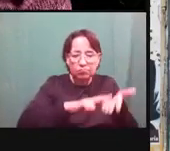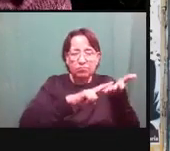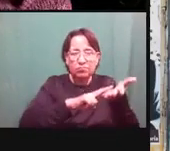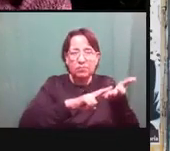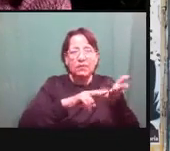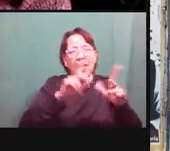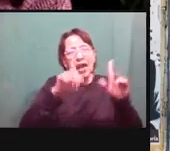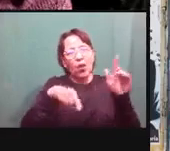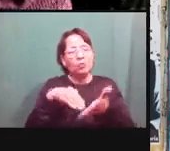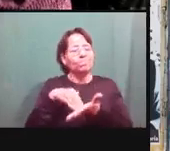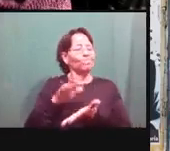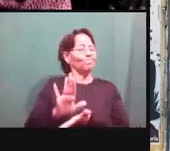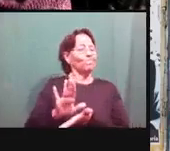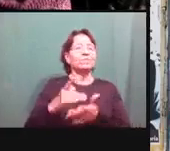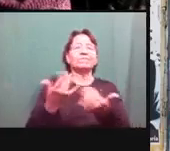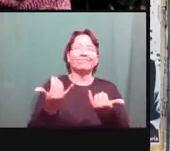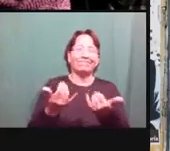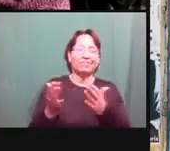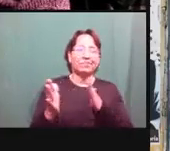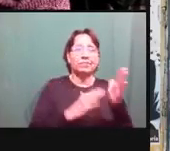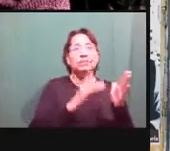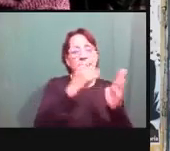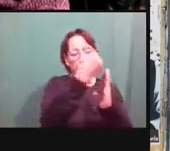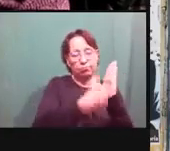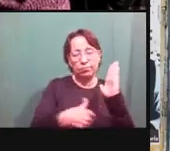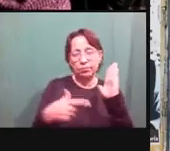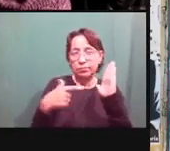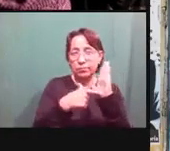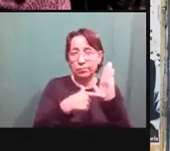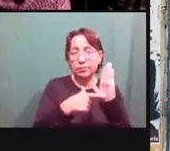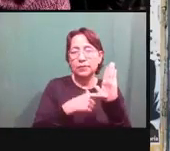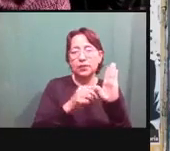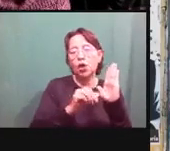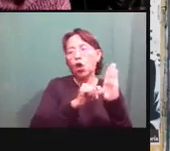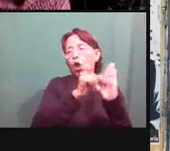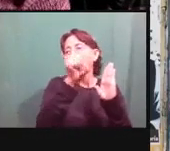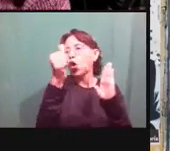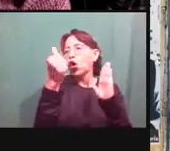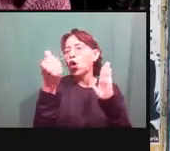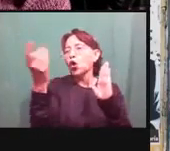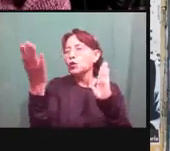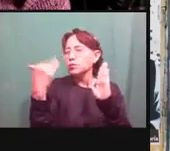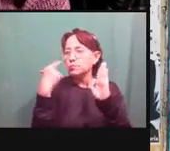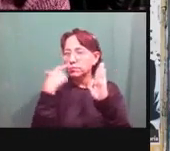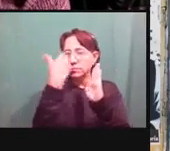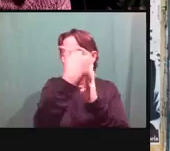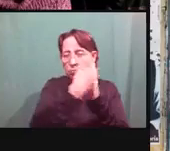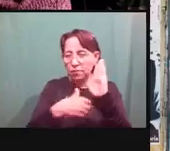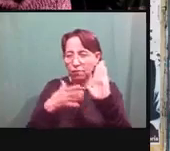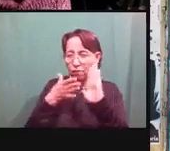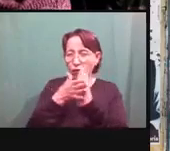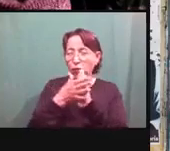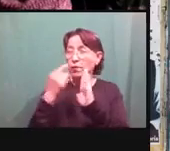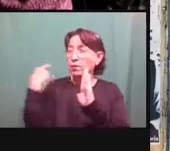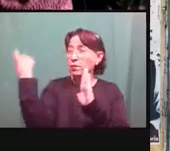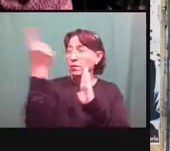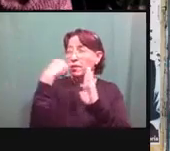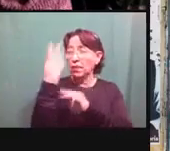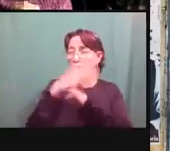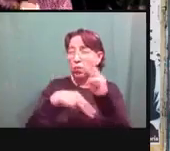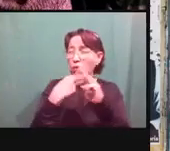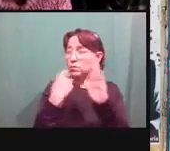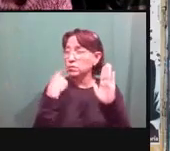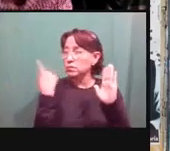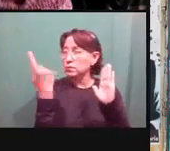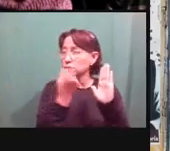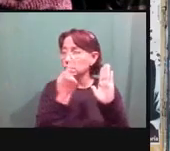que posiblemente este documento, porque además comparado con otros informes de comisiones de la verdad en el mundo, pues tiene como unos